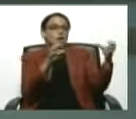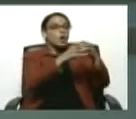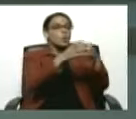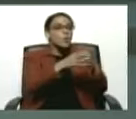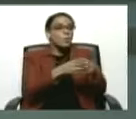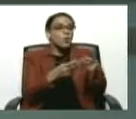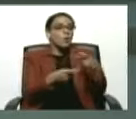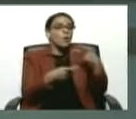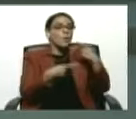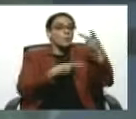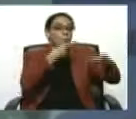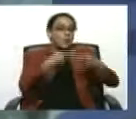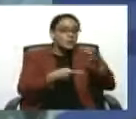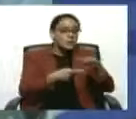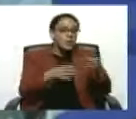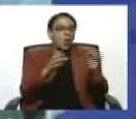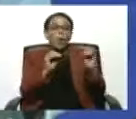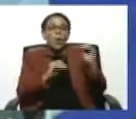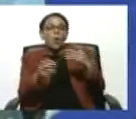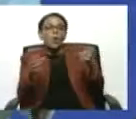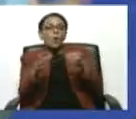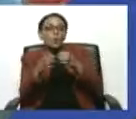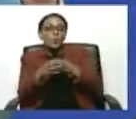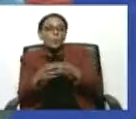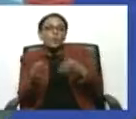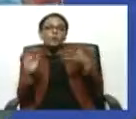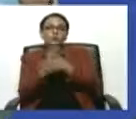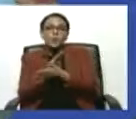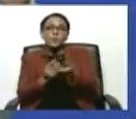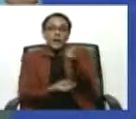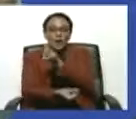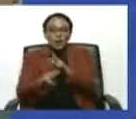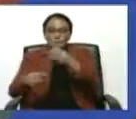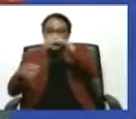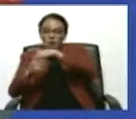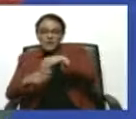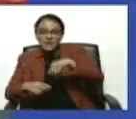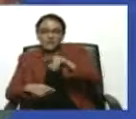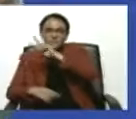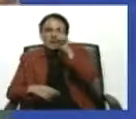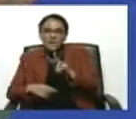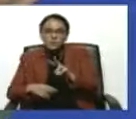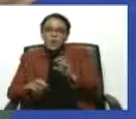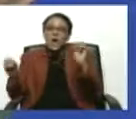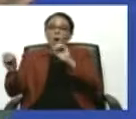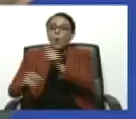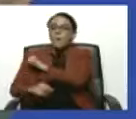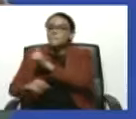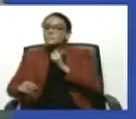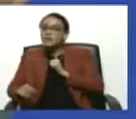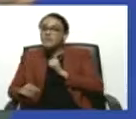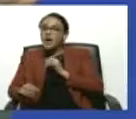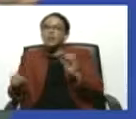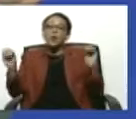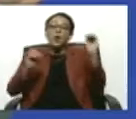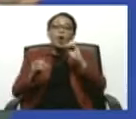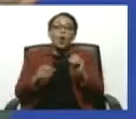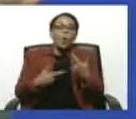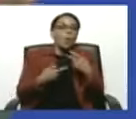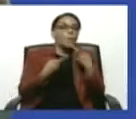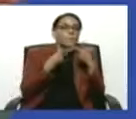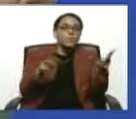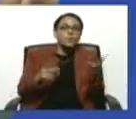potencialidades, riquezas económicas que tiene Venezuela, pero que sobre todo fuera diversificado de la renta petrolera, porque sabemos